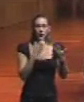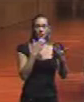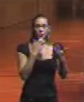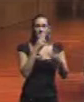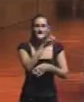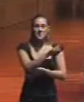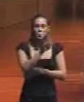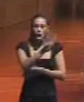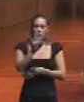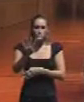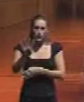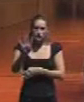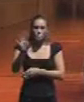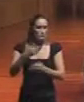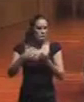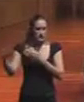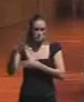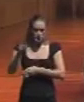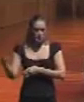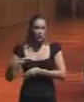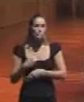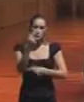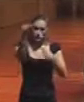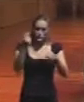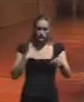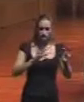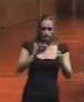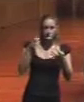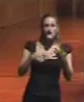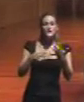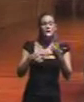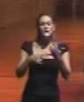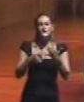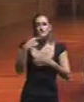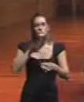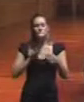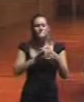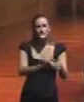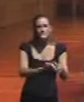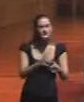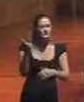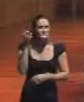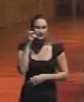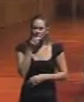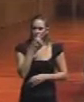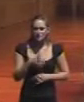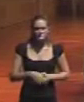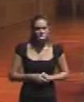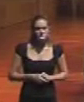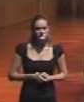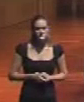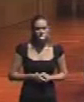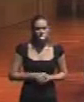casi 144 millones de euros, la aprobación de las cuentas anuales de la universidad correspondiente al ejercicio económico 2008,